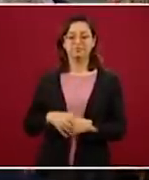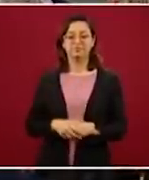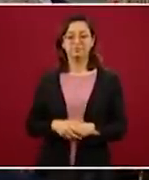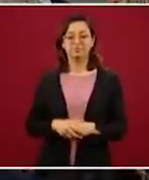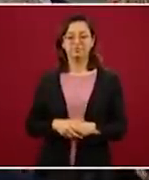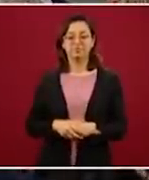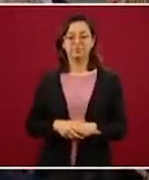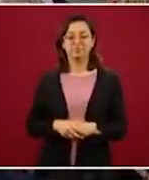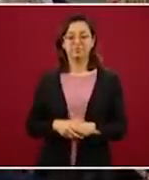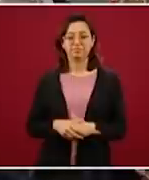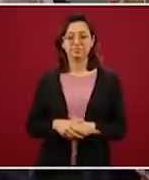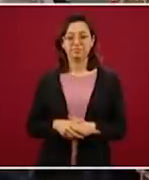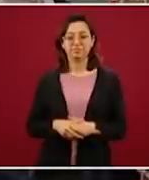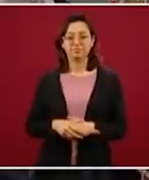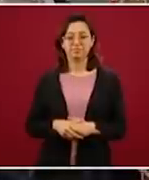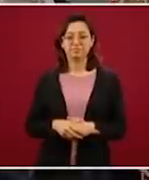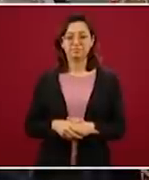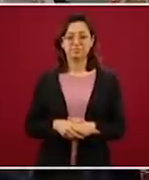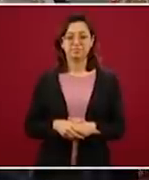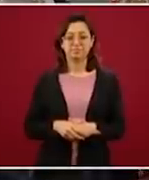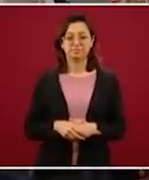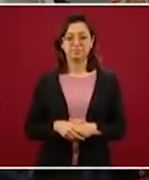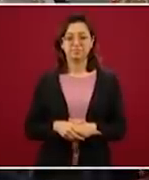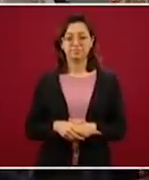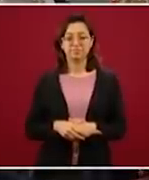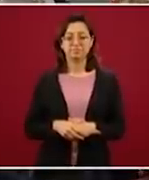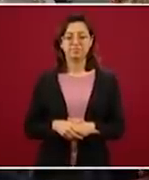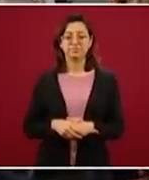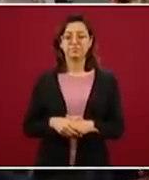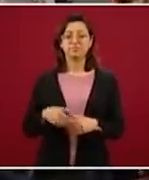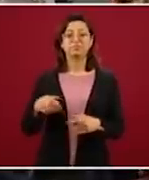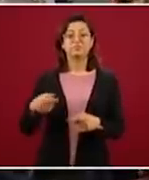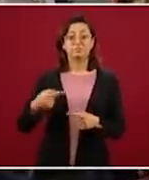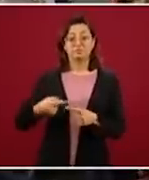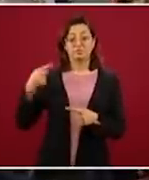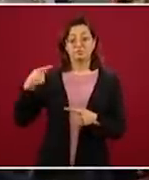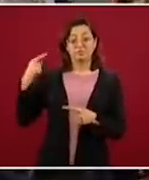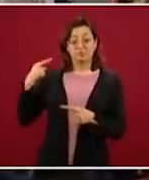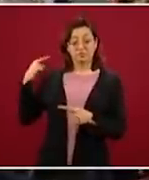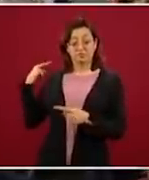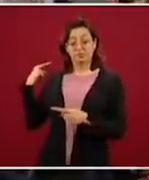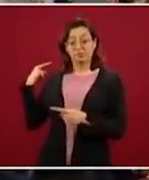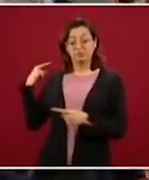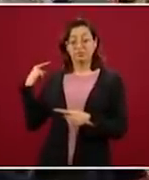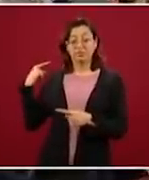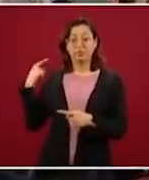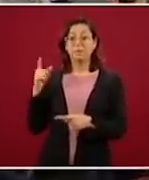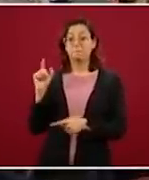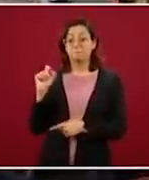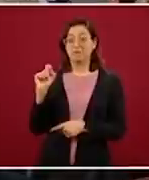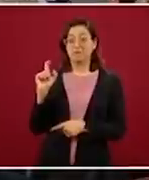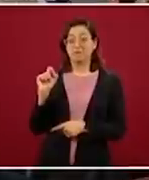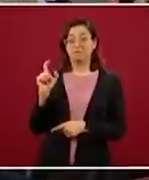que llegó a estar muy poco tiempo, pero sí en los